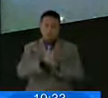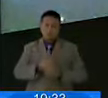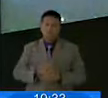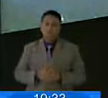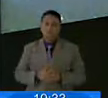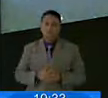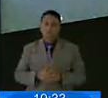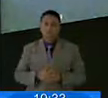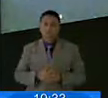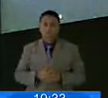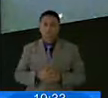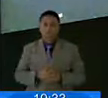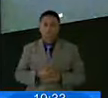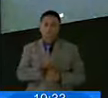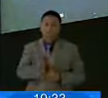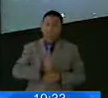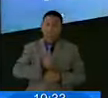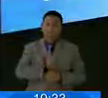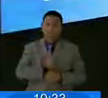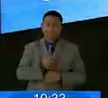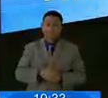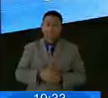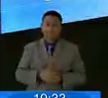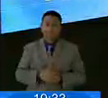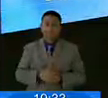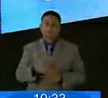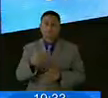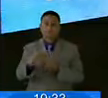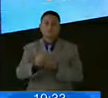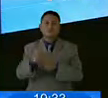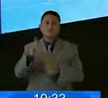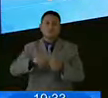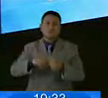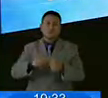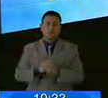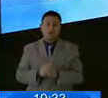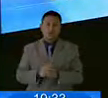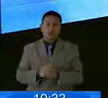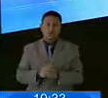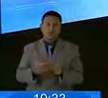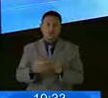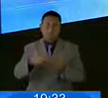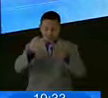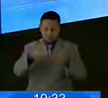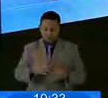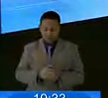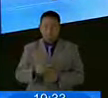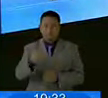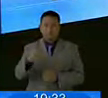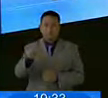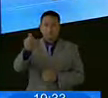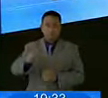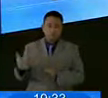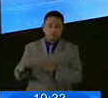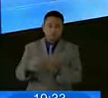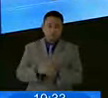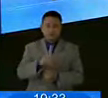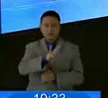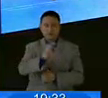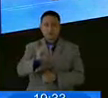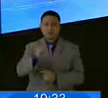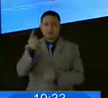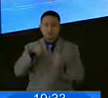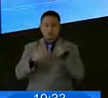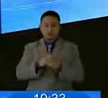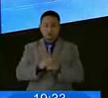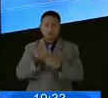Buenas noches, Adriana. Lamentable accidente que ha sucedido llegando a la ciudad de Quito. Cifras oficiales, 10 personas fallecidas y 20 heridos en